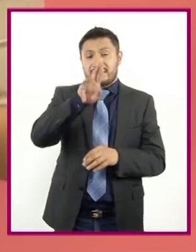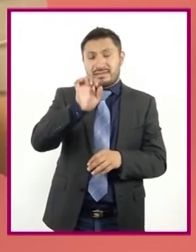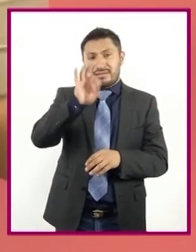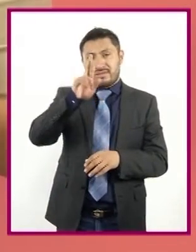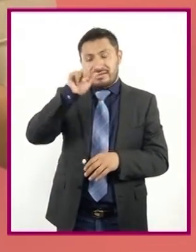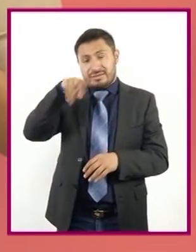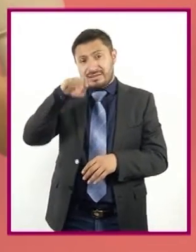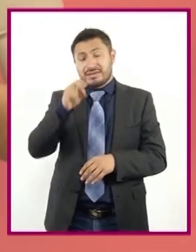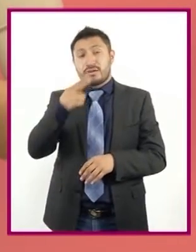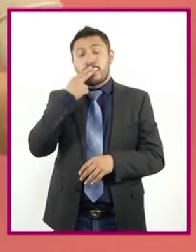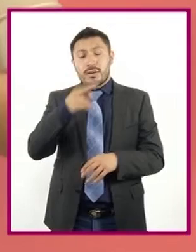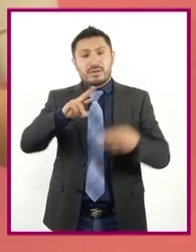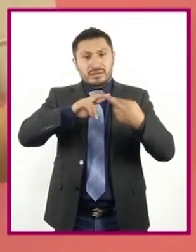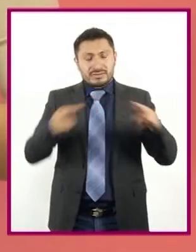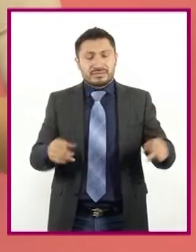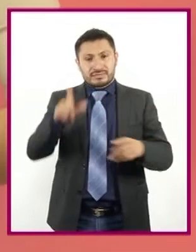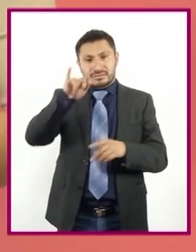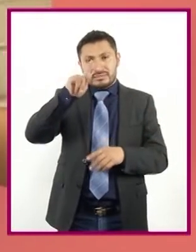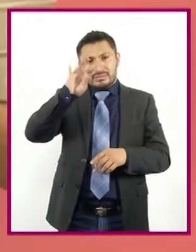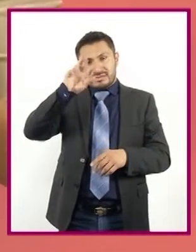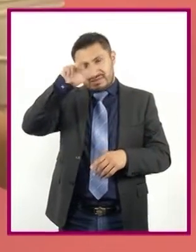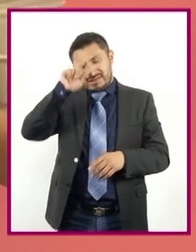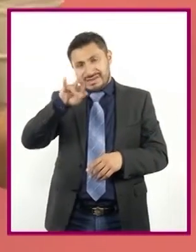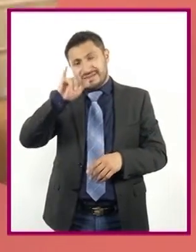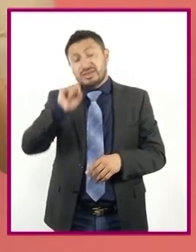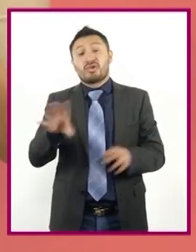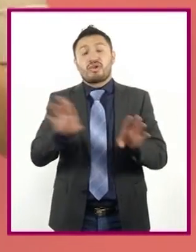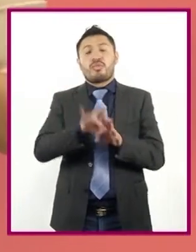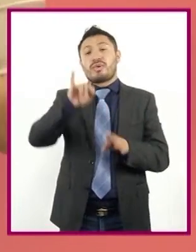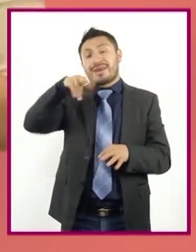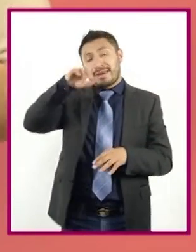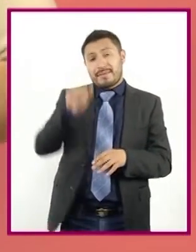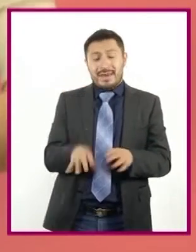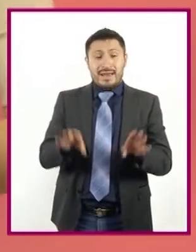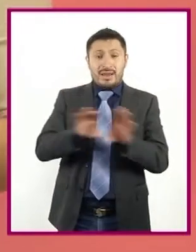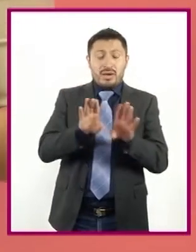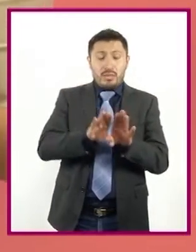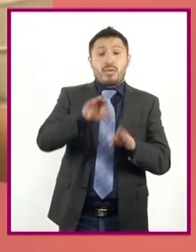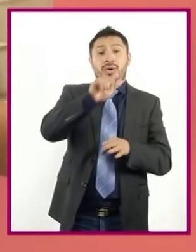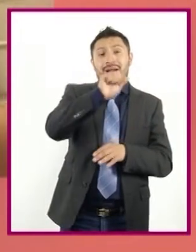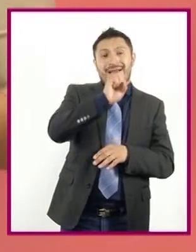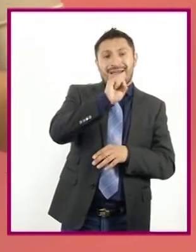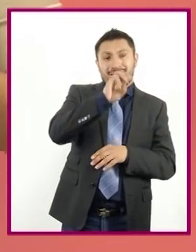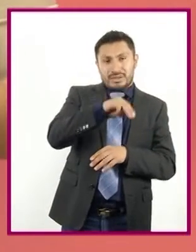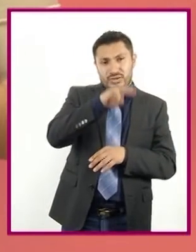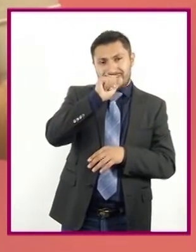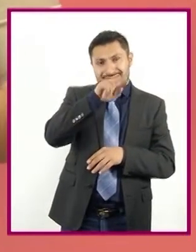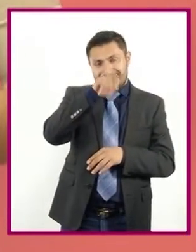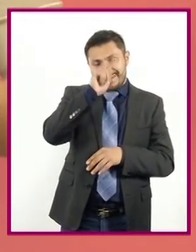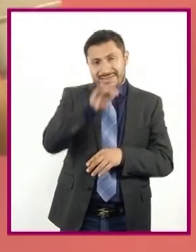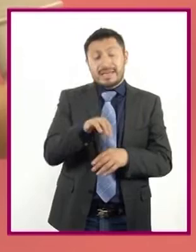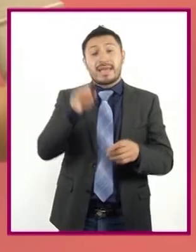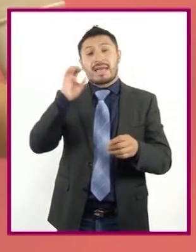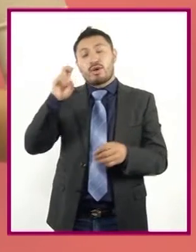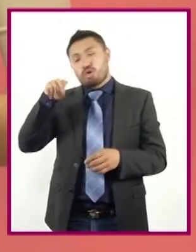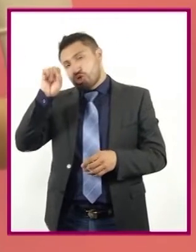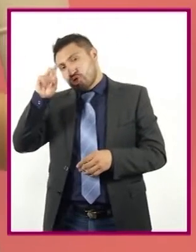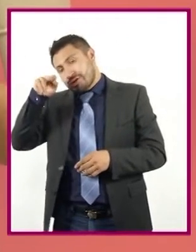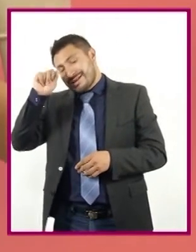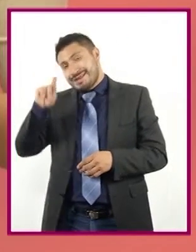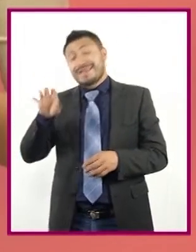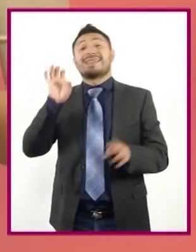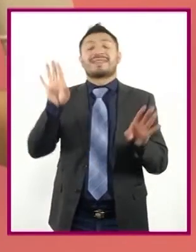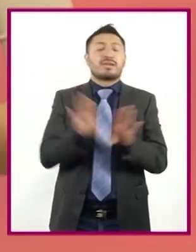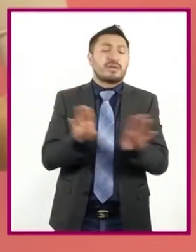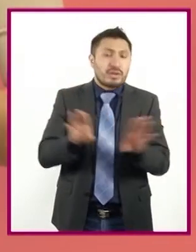el uso de los recursos literarios como la rima, tanto asonante como consonante. La rima es la repetición de sonidos